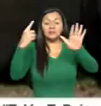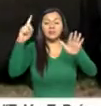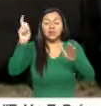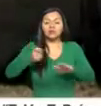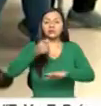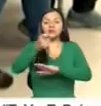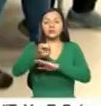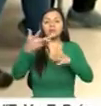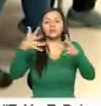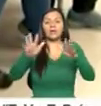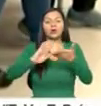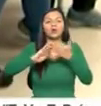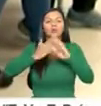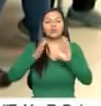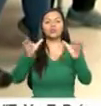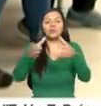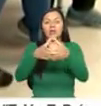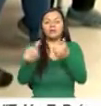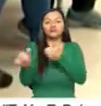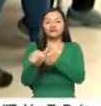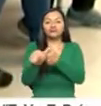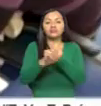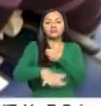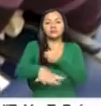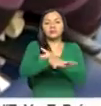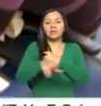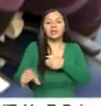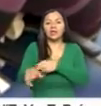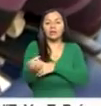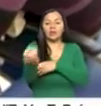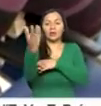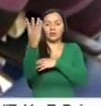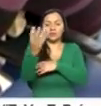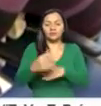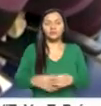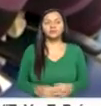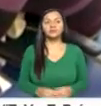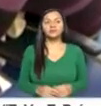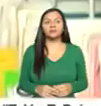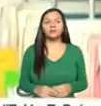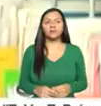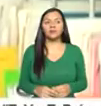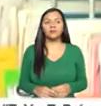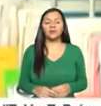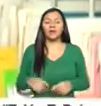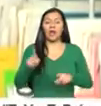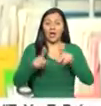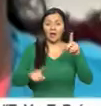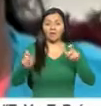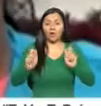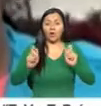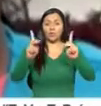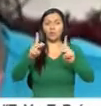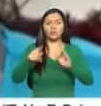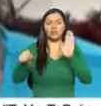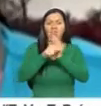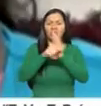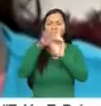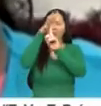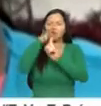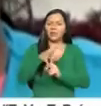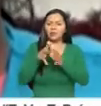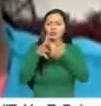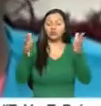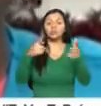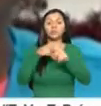han destinado a las comunidades que se ubican alrededor del proyecto Río Blanco. A veces se nos negaban muchas oportunidades, diga, y dando gracias a